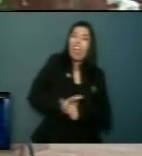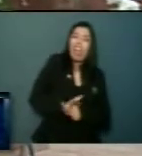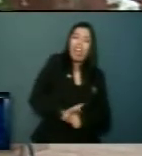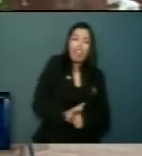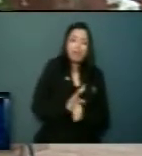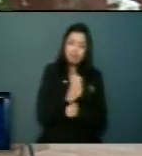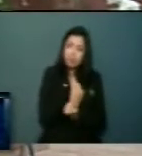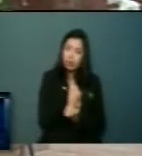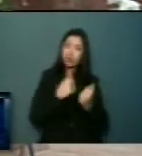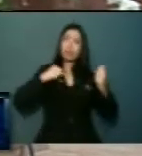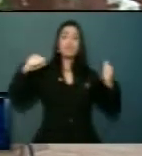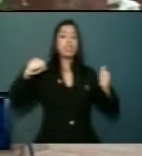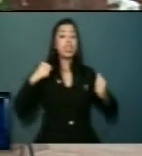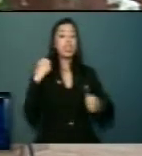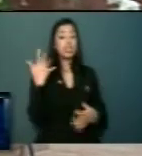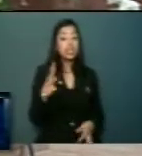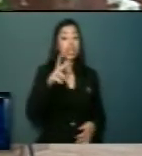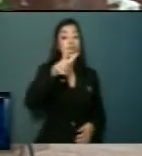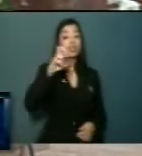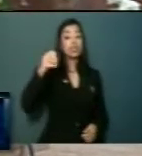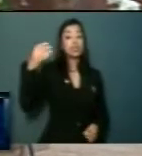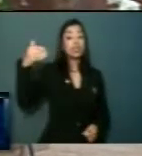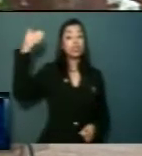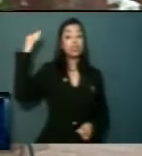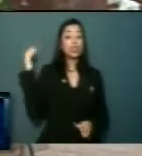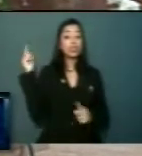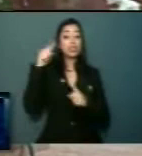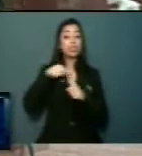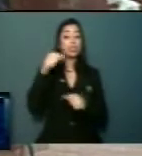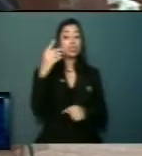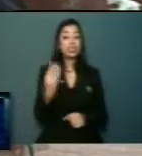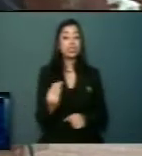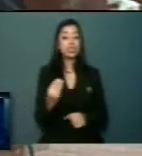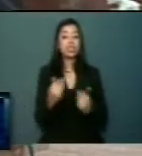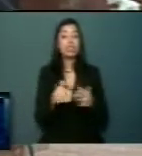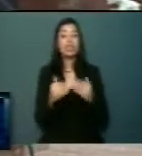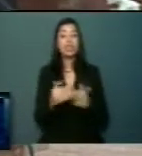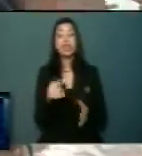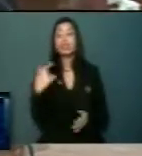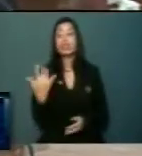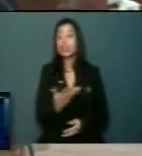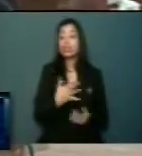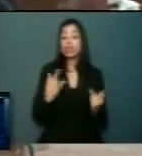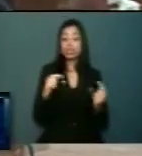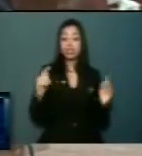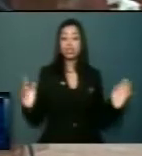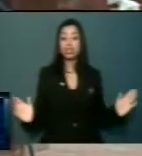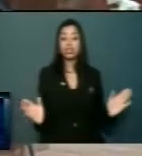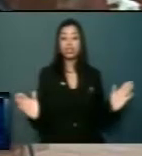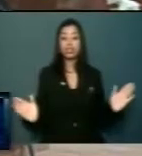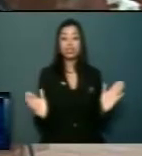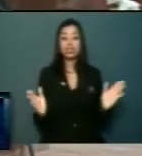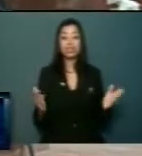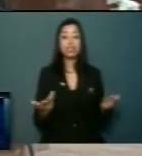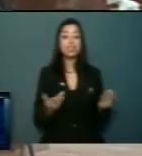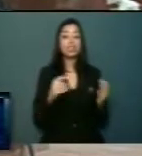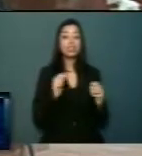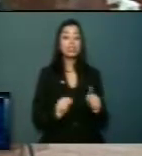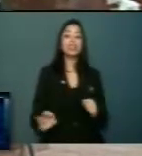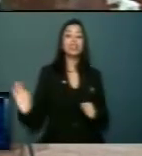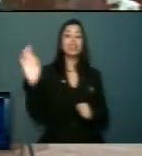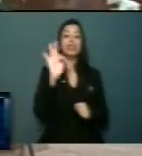que han pasado 200 años hasta el día de hoy, muchas y muchos lo seguimos buscando y no perdemos la fe de